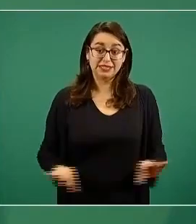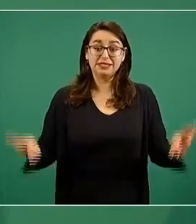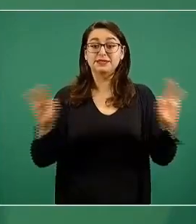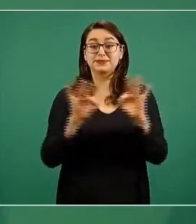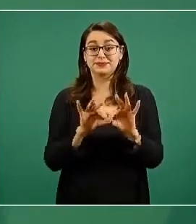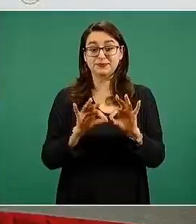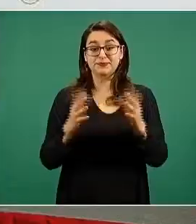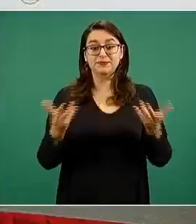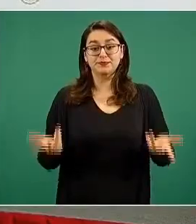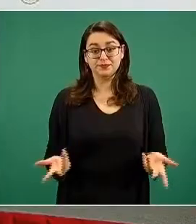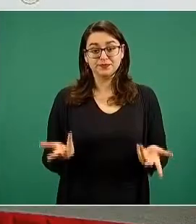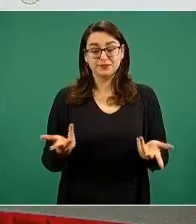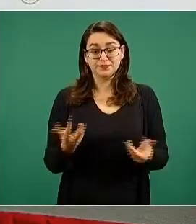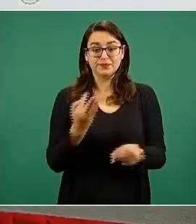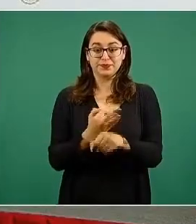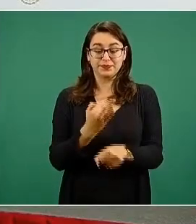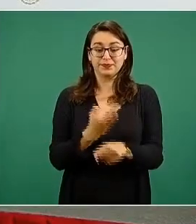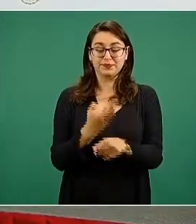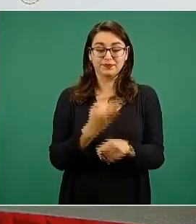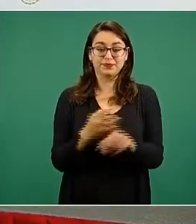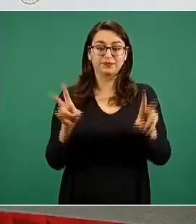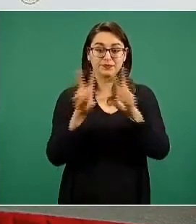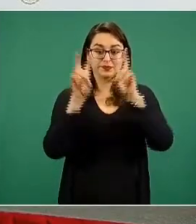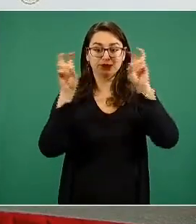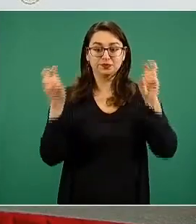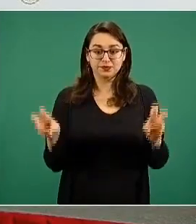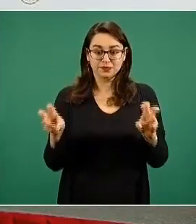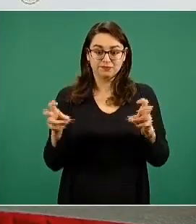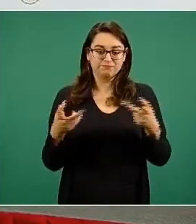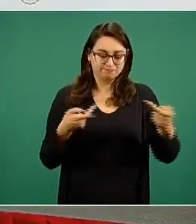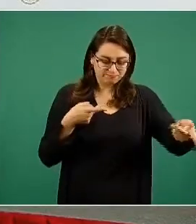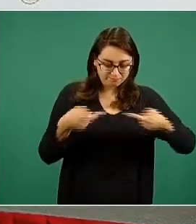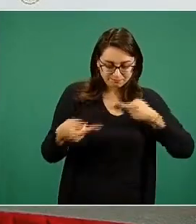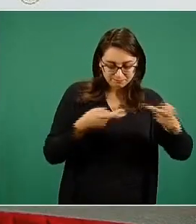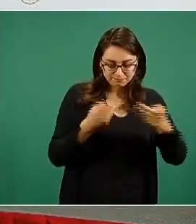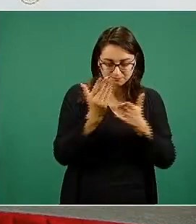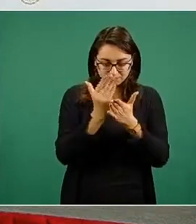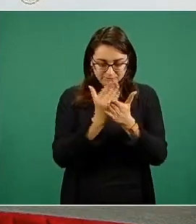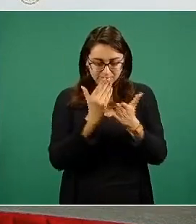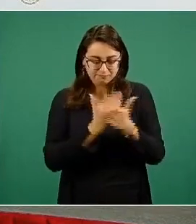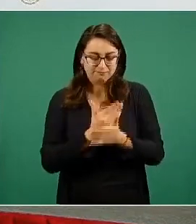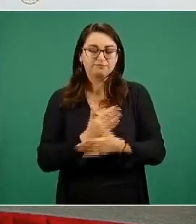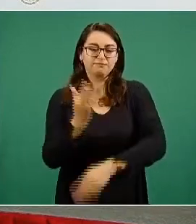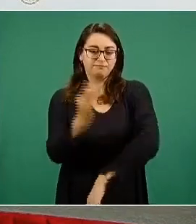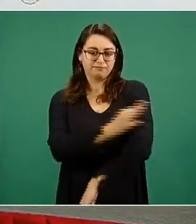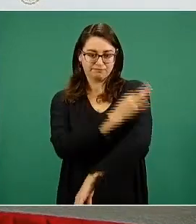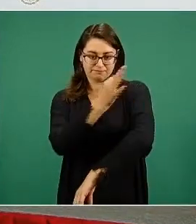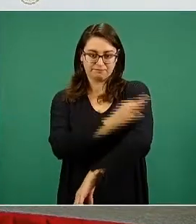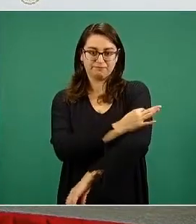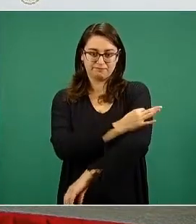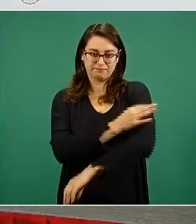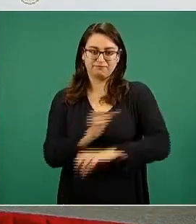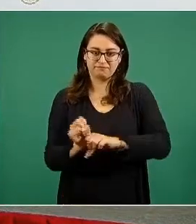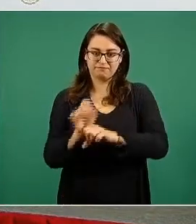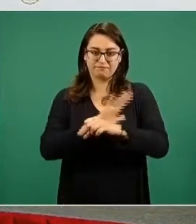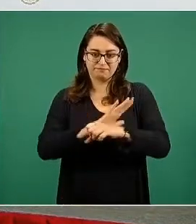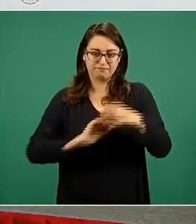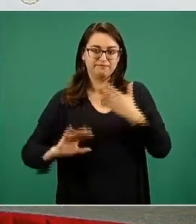el estado que guarda la estrategia de vacunación contra el mismo virus